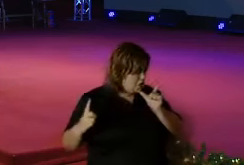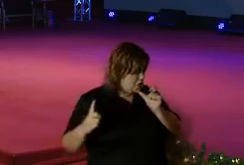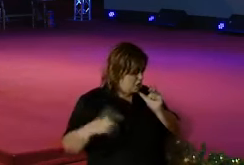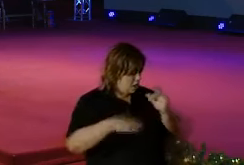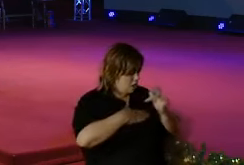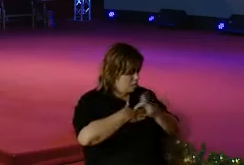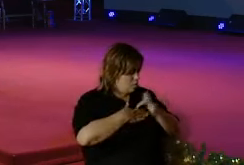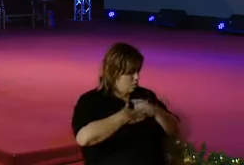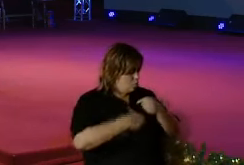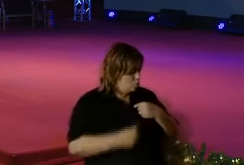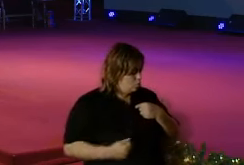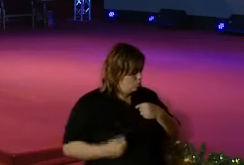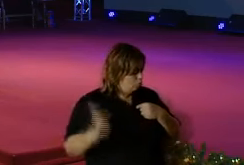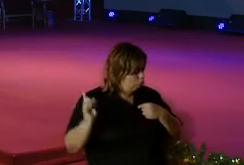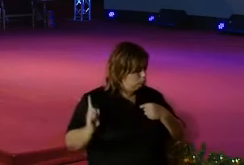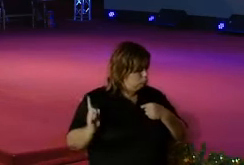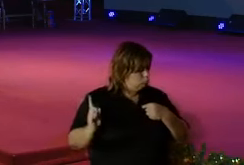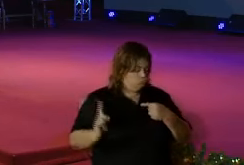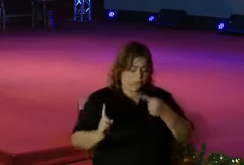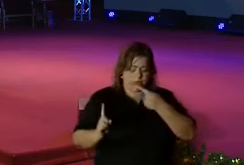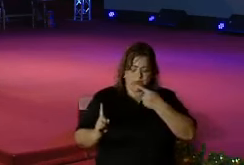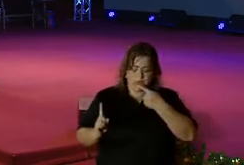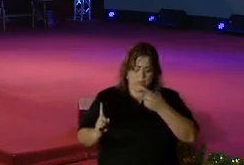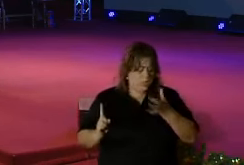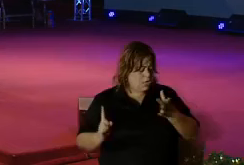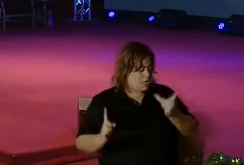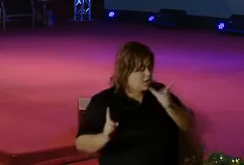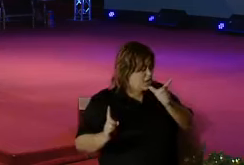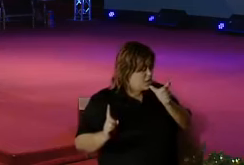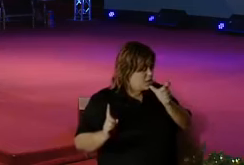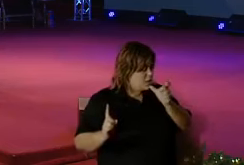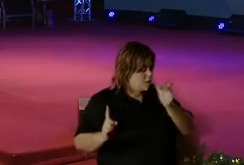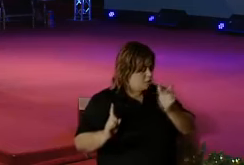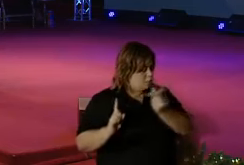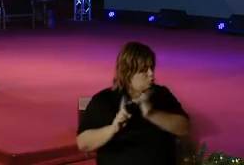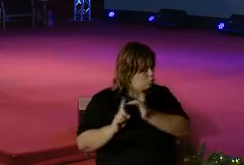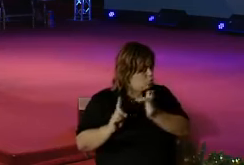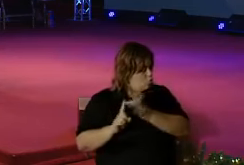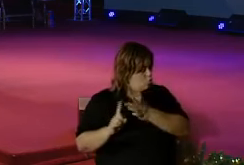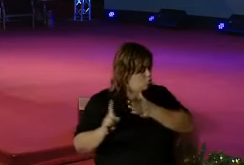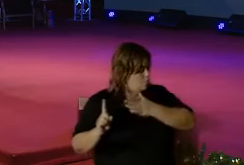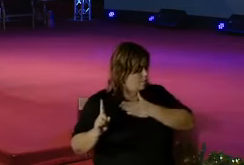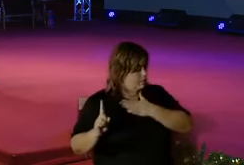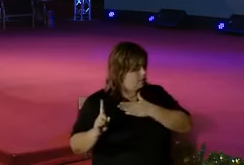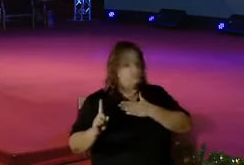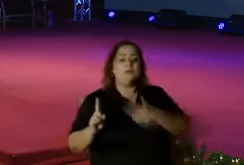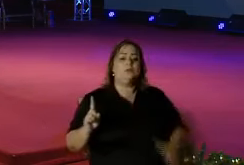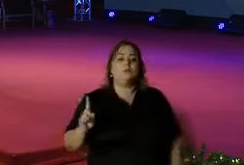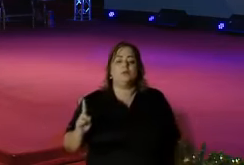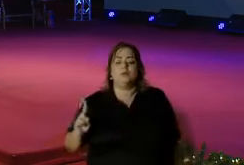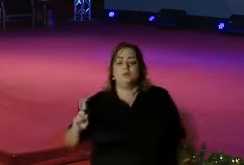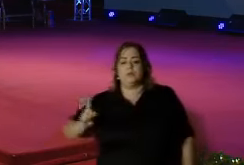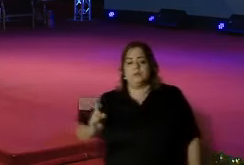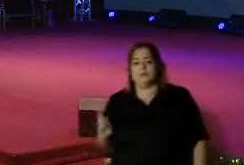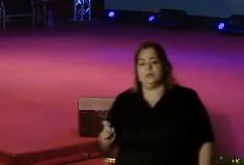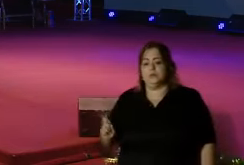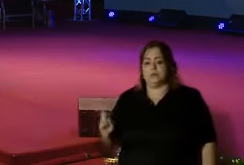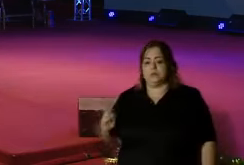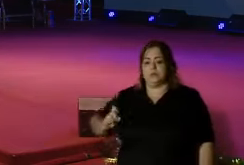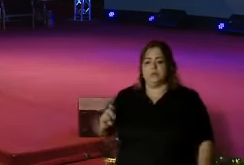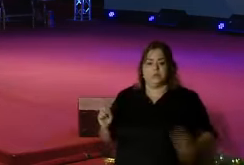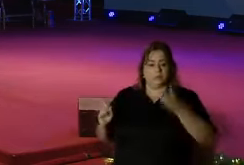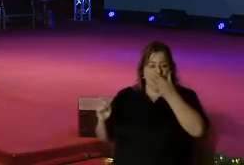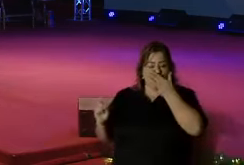¿Quién me tocó? Pero ¿cómo, si está todo el mundo aquí? Sí, porque hay gente que son acompañantes. That's about